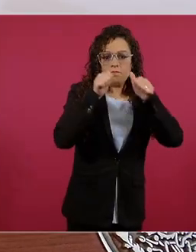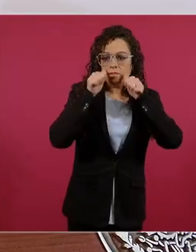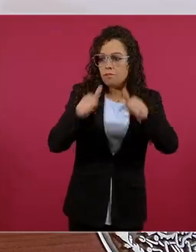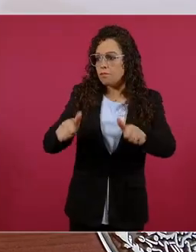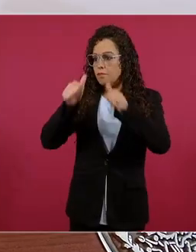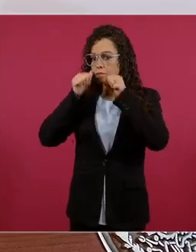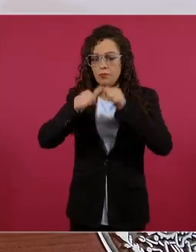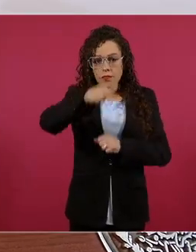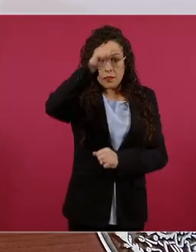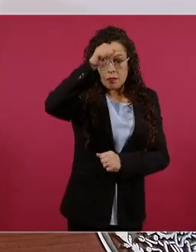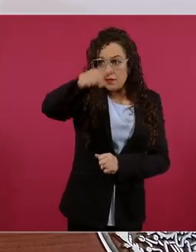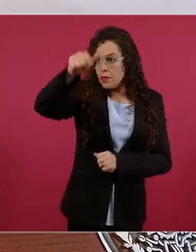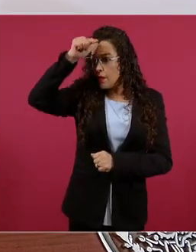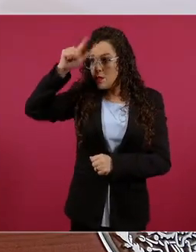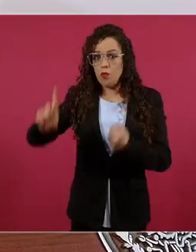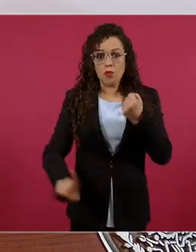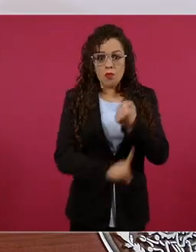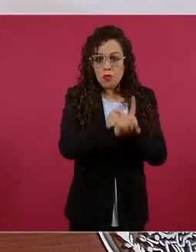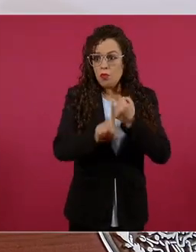para